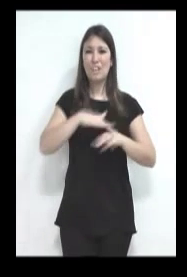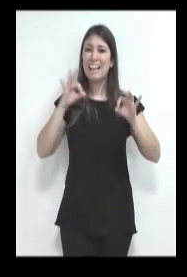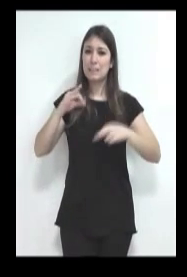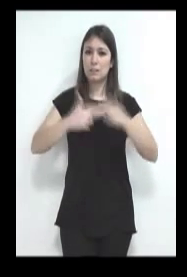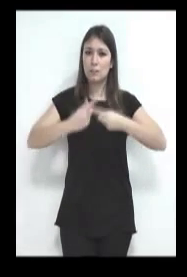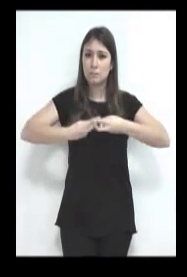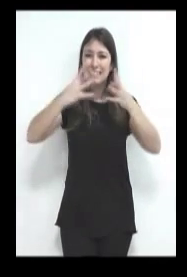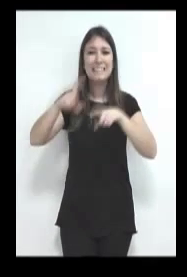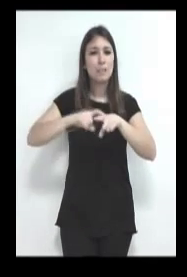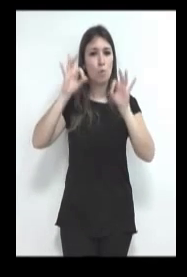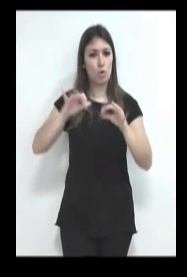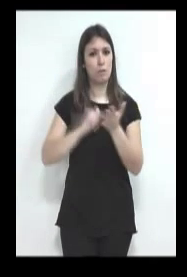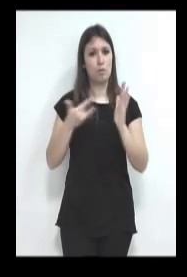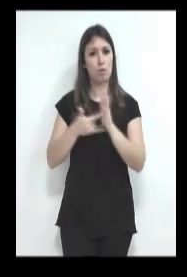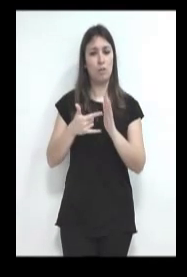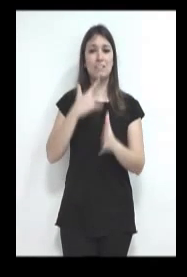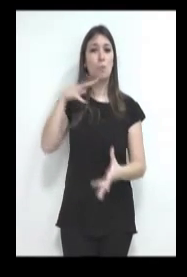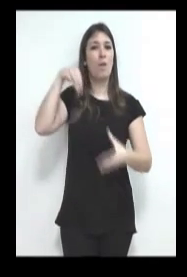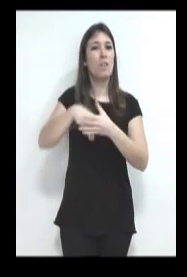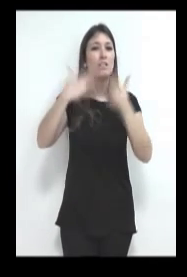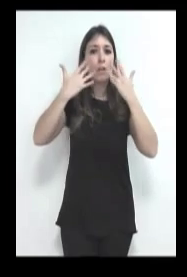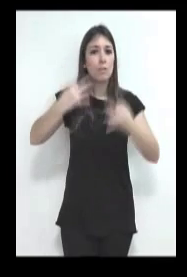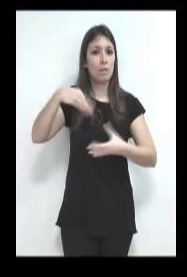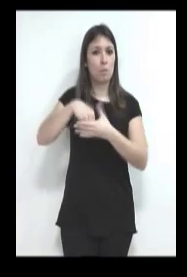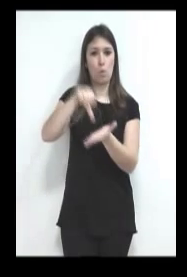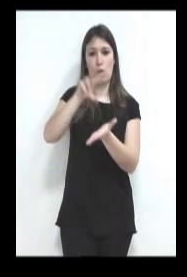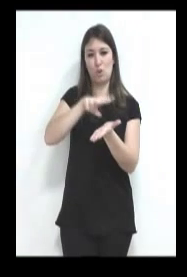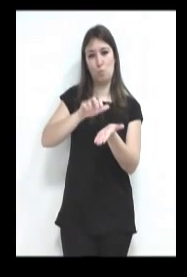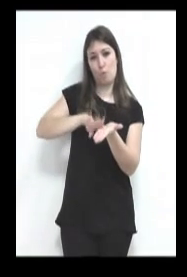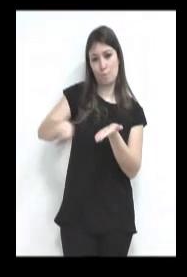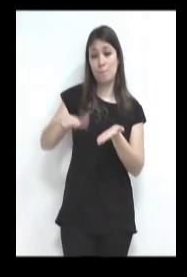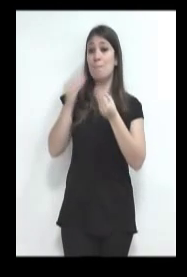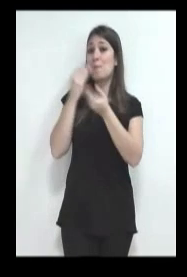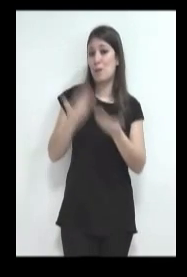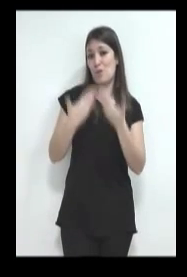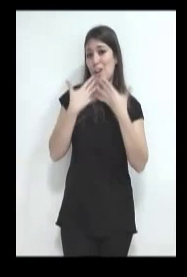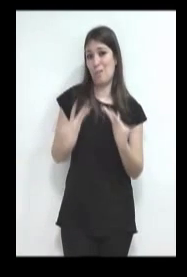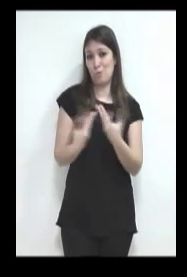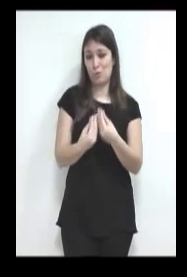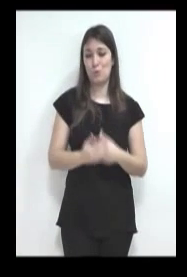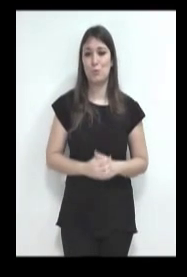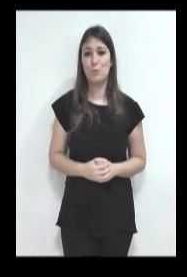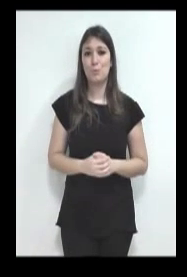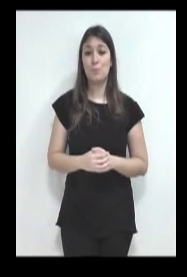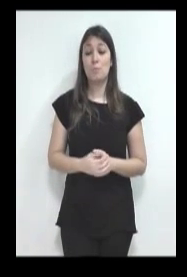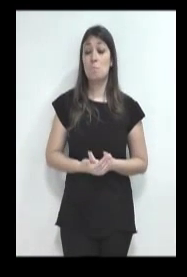no necesariamente los de la propia ciudad, ¿no? Bienvenido y gracias por estar acá, ¿no?